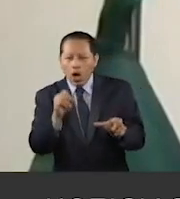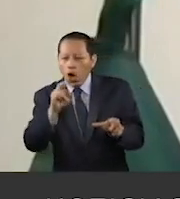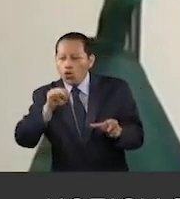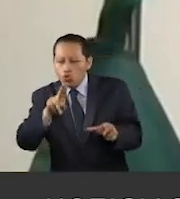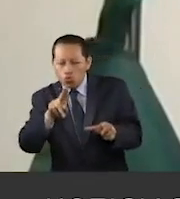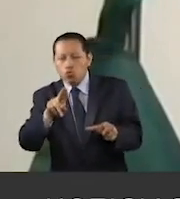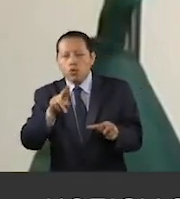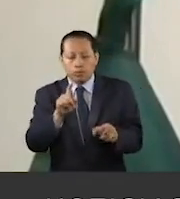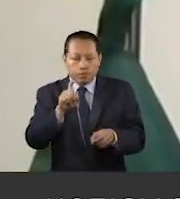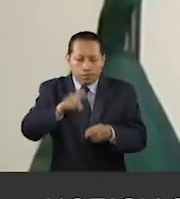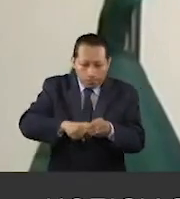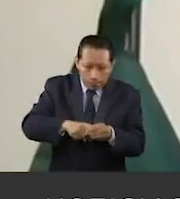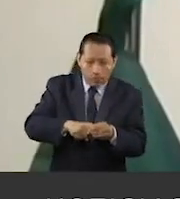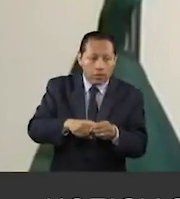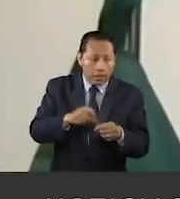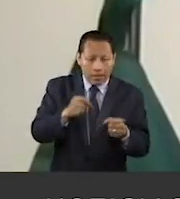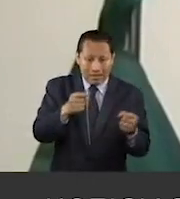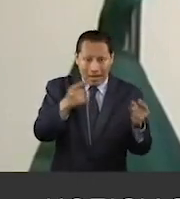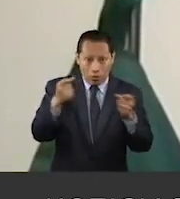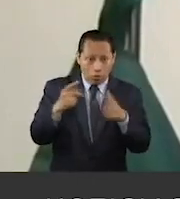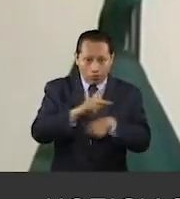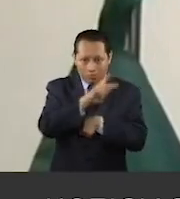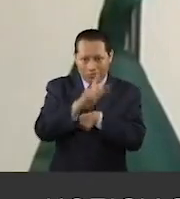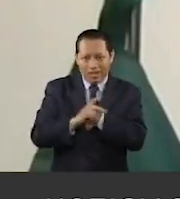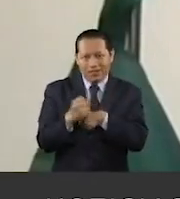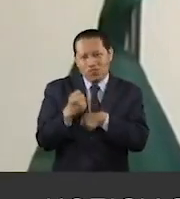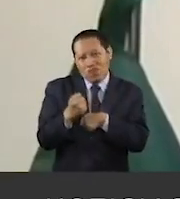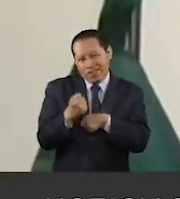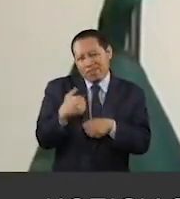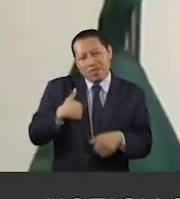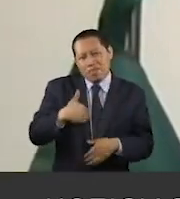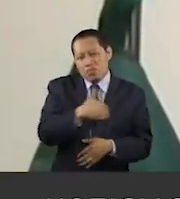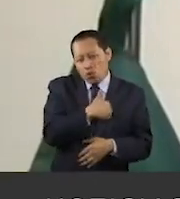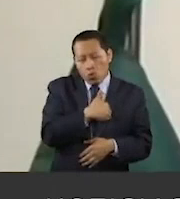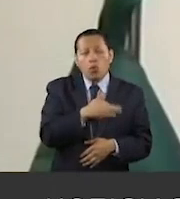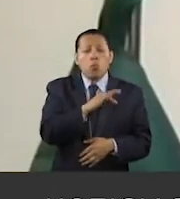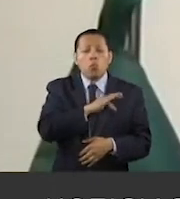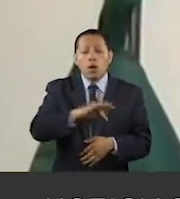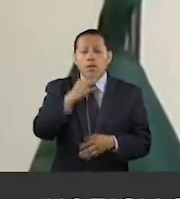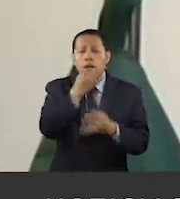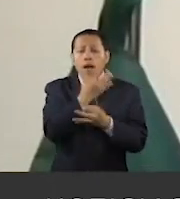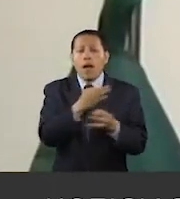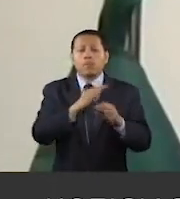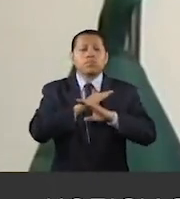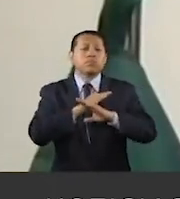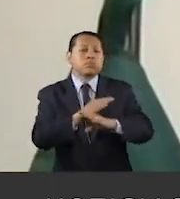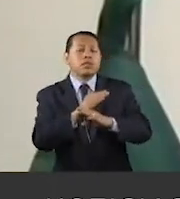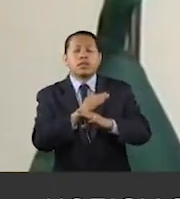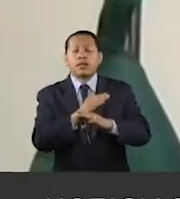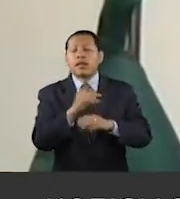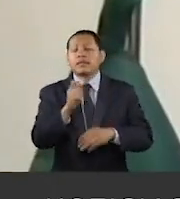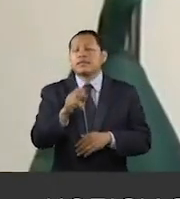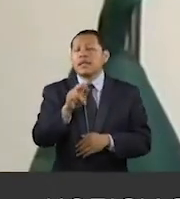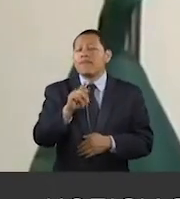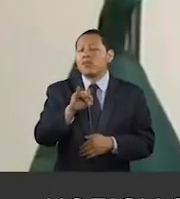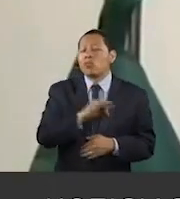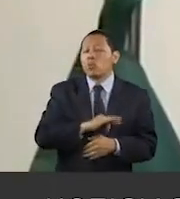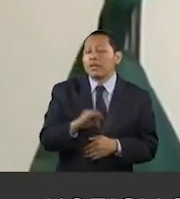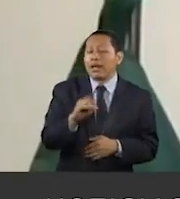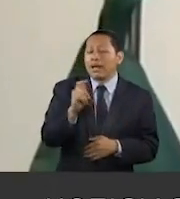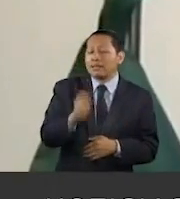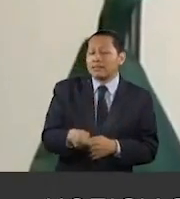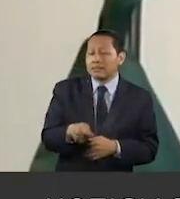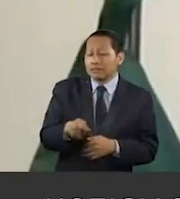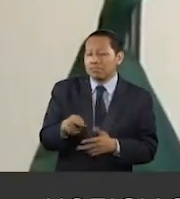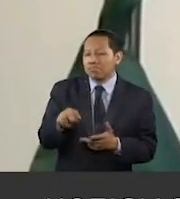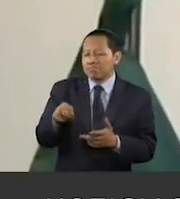miembros permanentes del Consejo de Seguridad pueden emitir un veto y con esto paralizan la acción de las Naciones